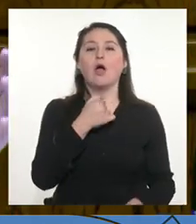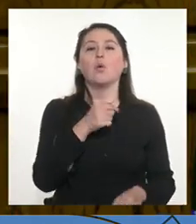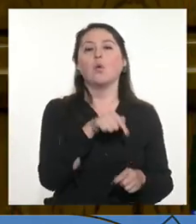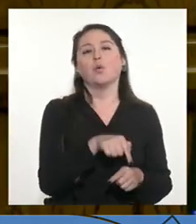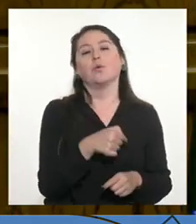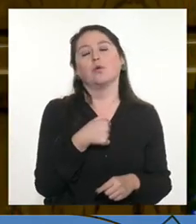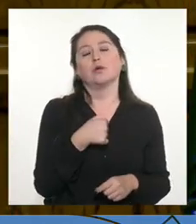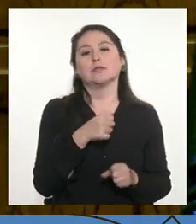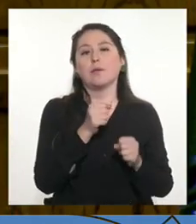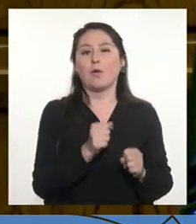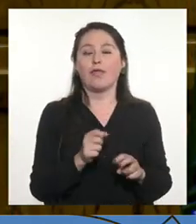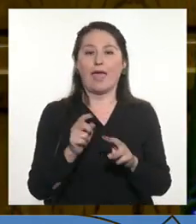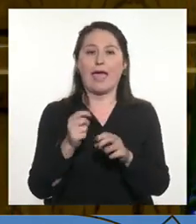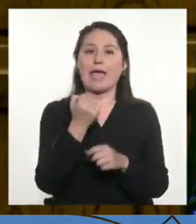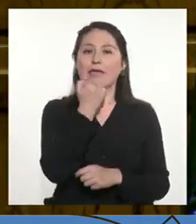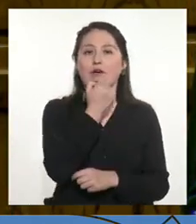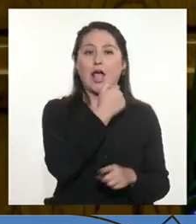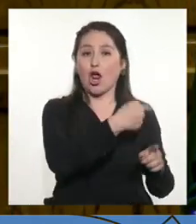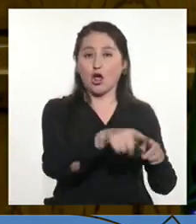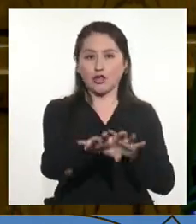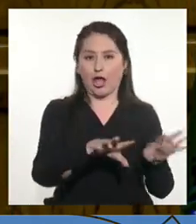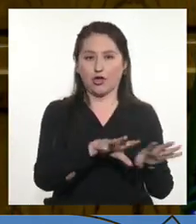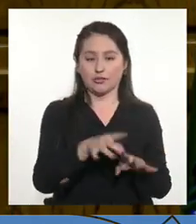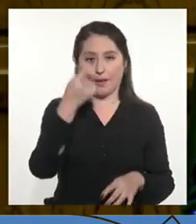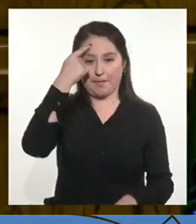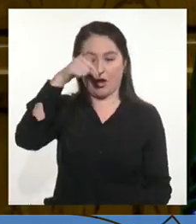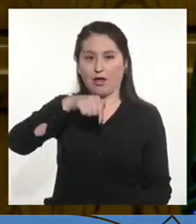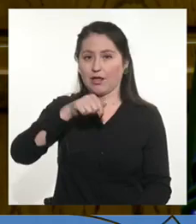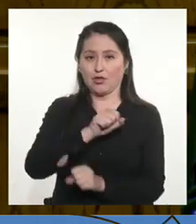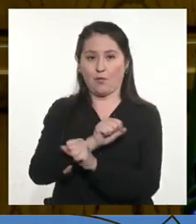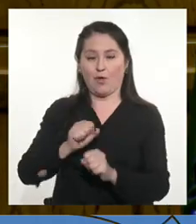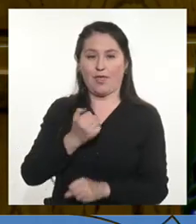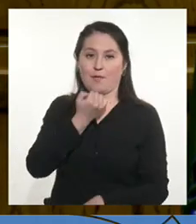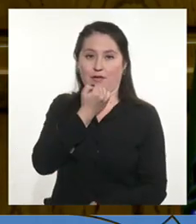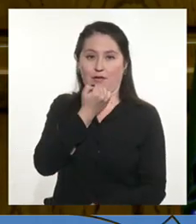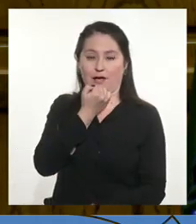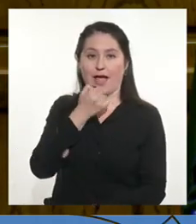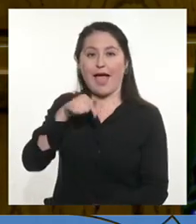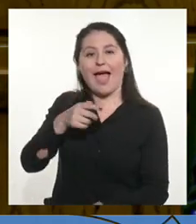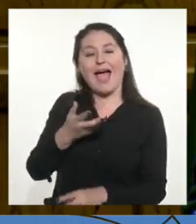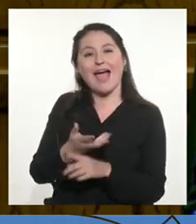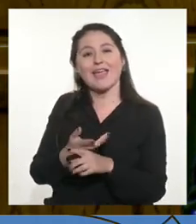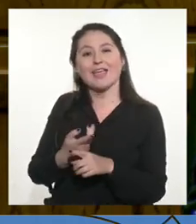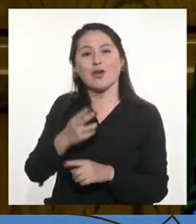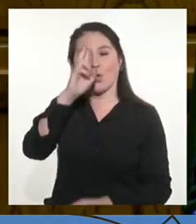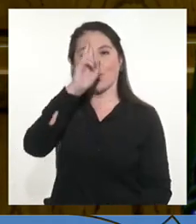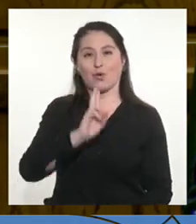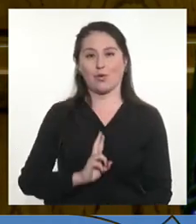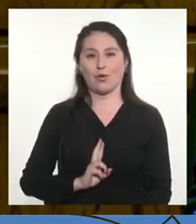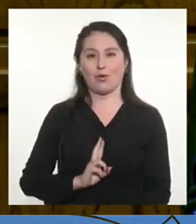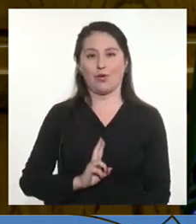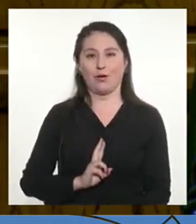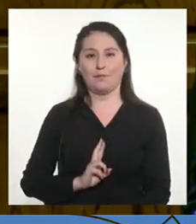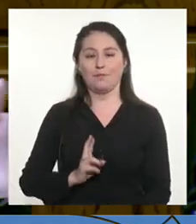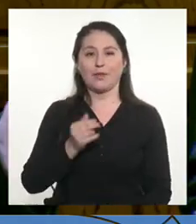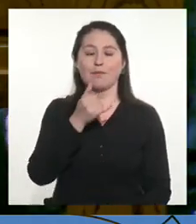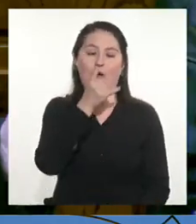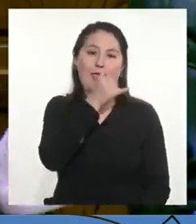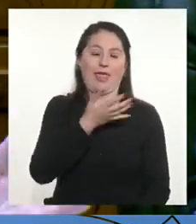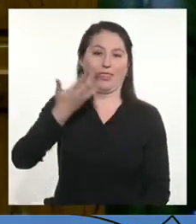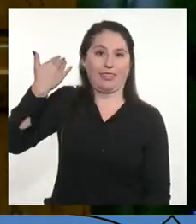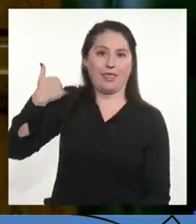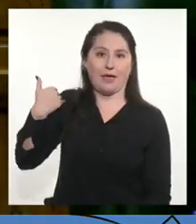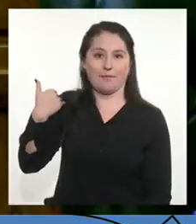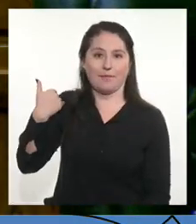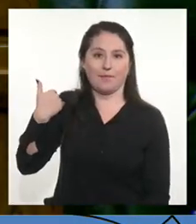pero aquí nos vamos a equivocarnos porque esto pasa a tener un rol distinto de lo que antiguamente podía haber simbolizaba la de tina jurídica